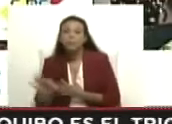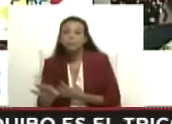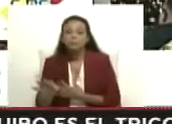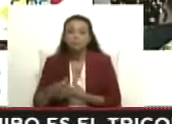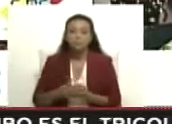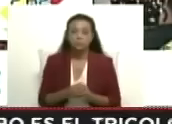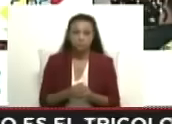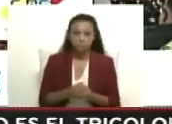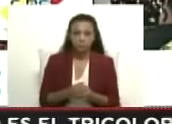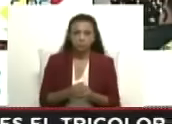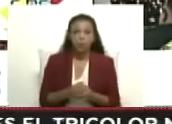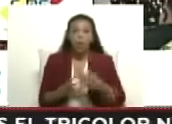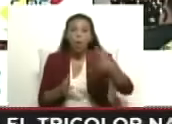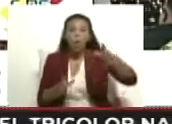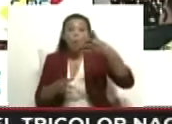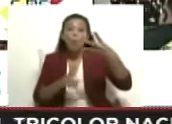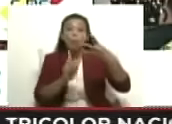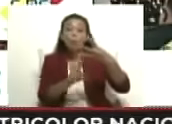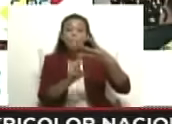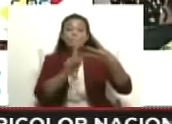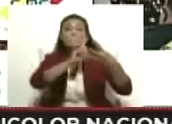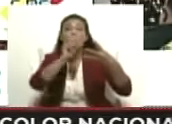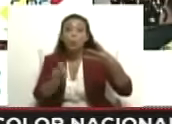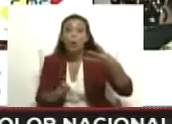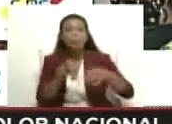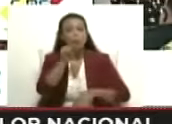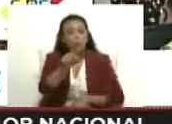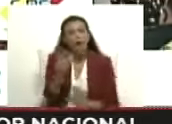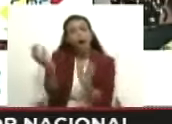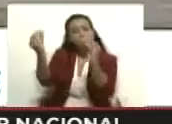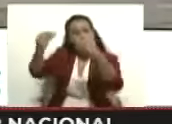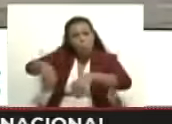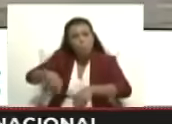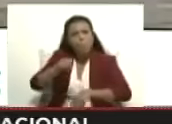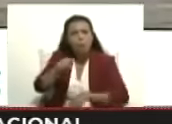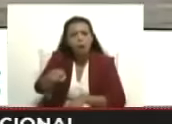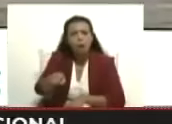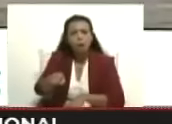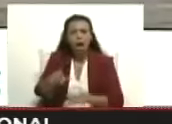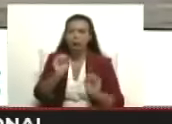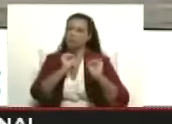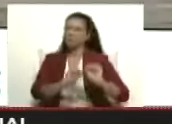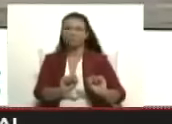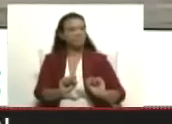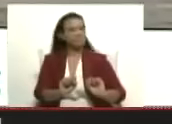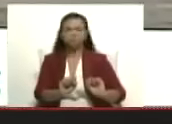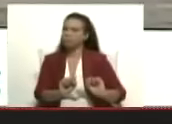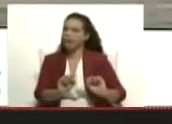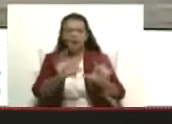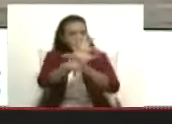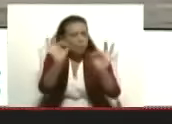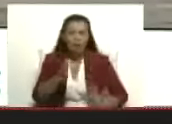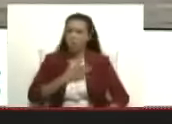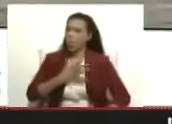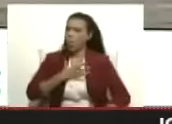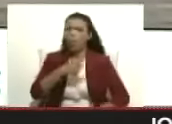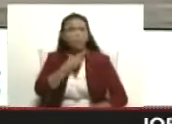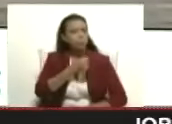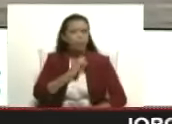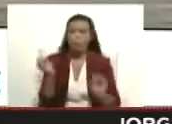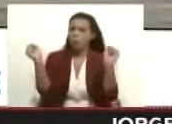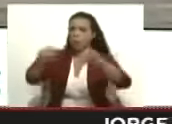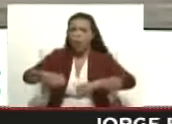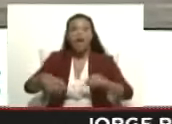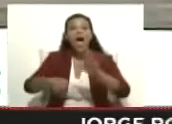4.10%. Cuarta pregunta. ¿Está usted de acuerdo en oponerse por todos los medios conforme